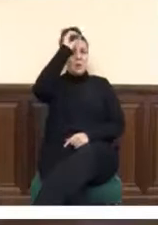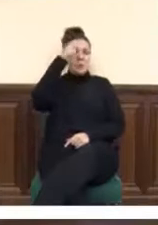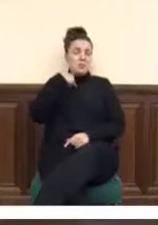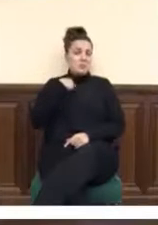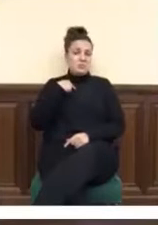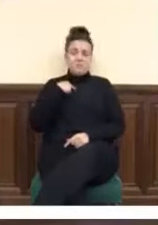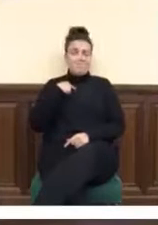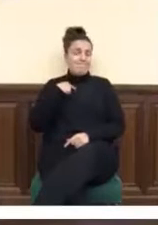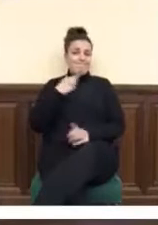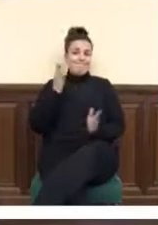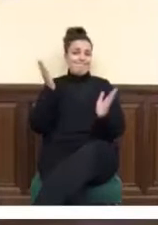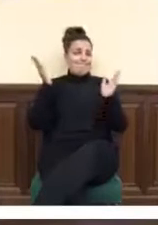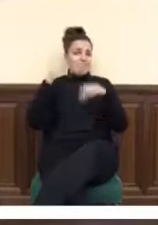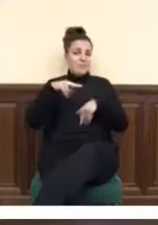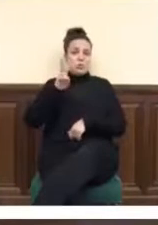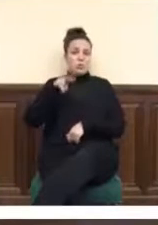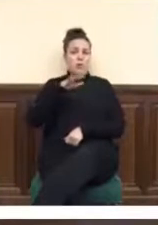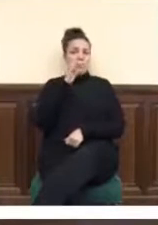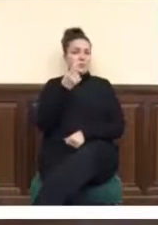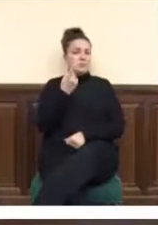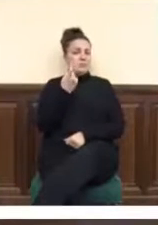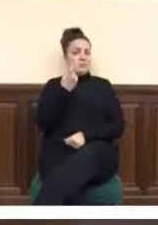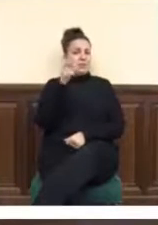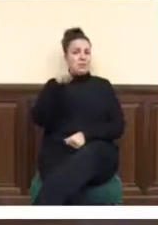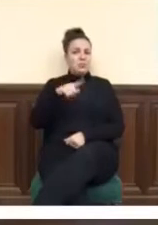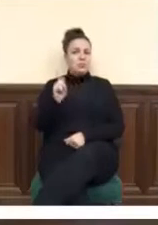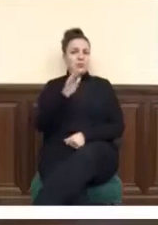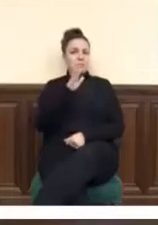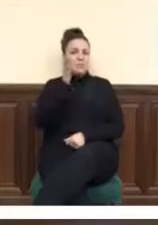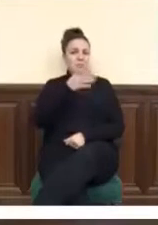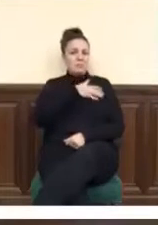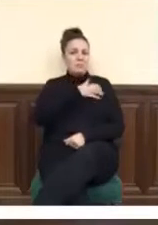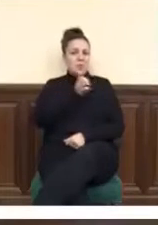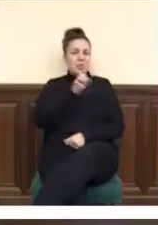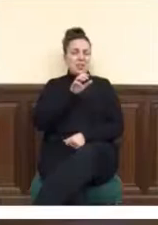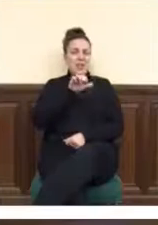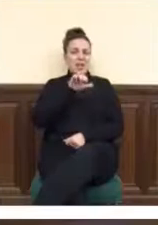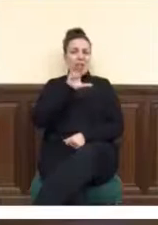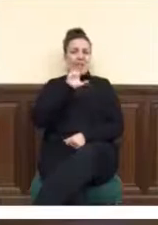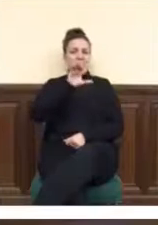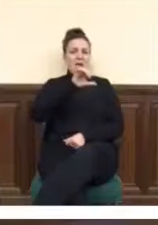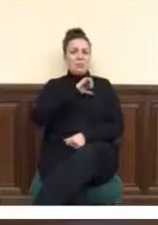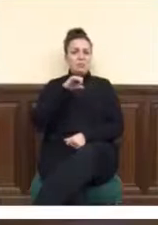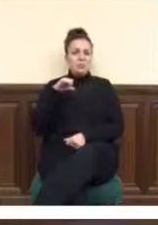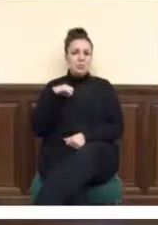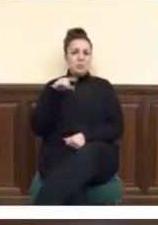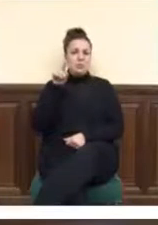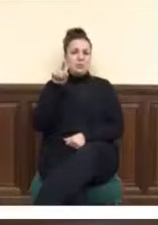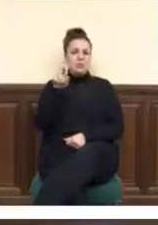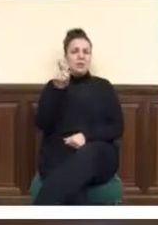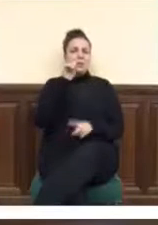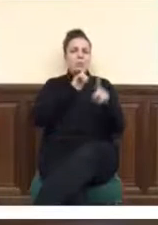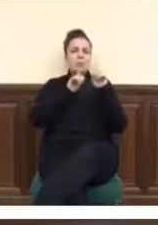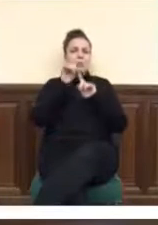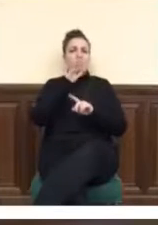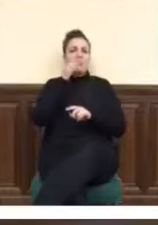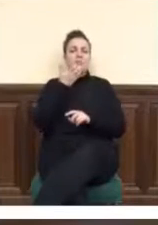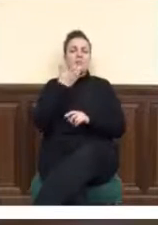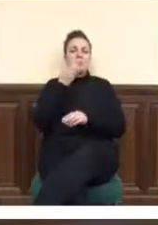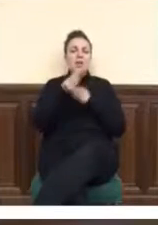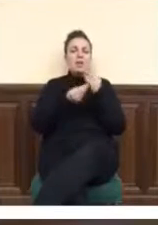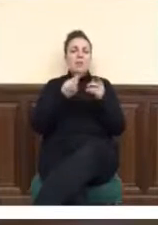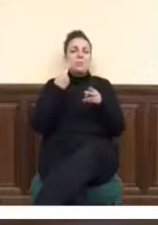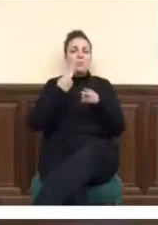existir. Era completamente innecesaria una policía autonómica y es el problema cuando se hace política